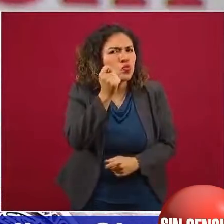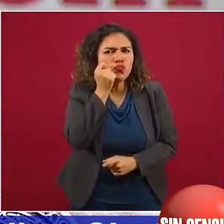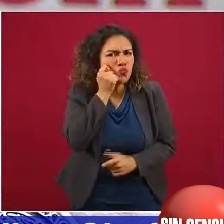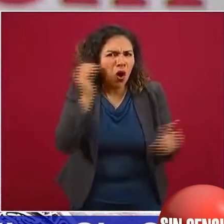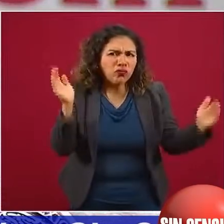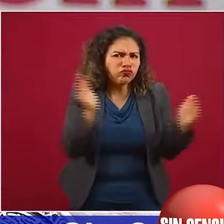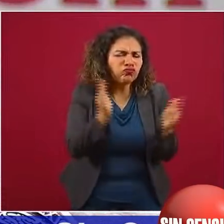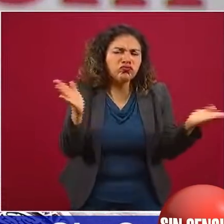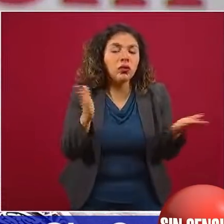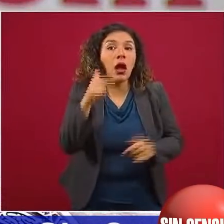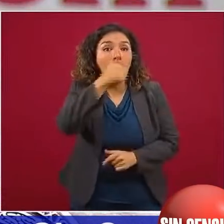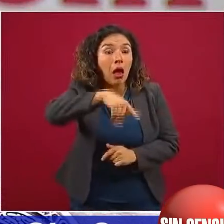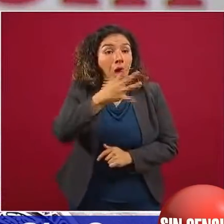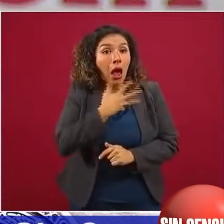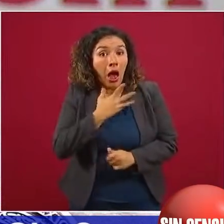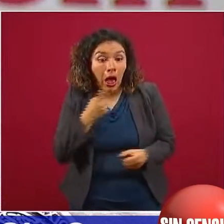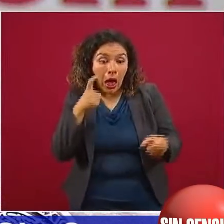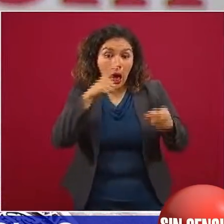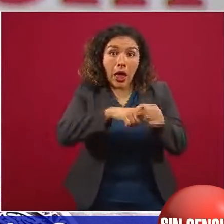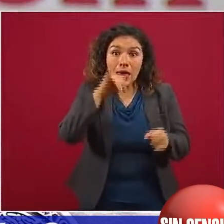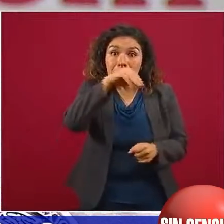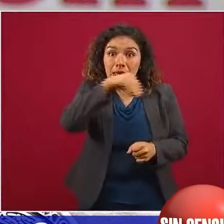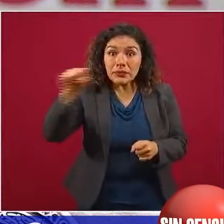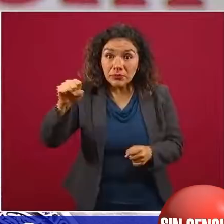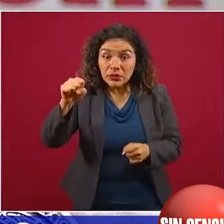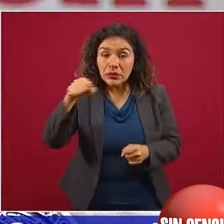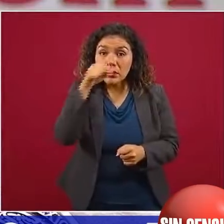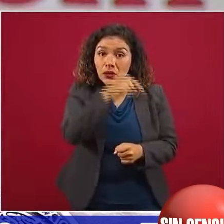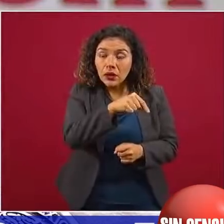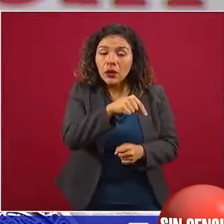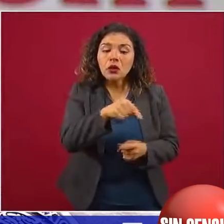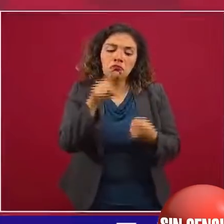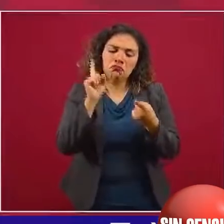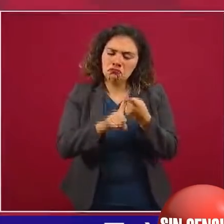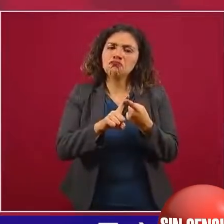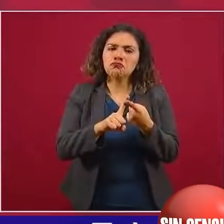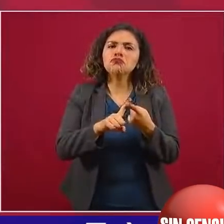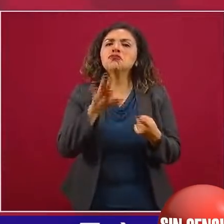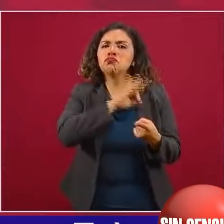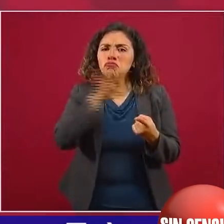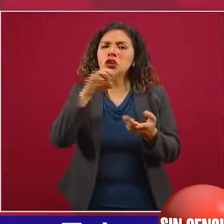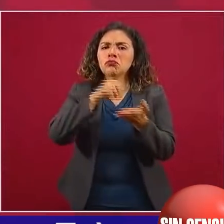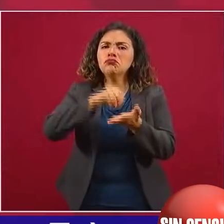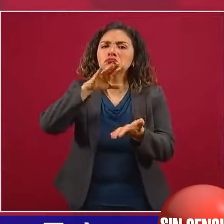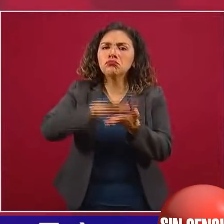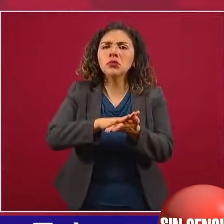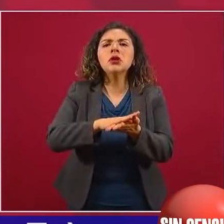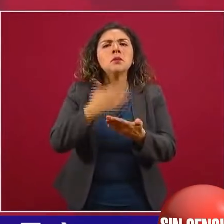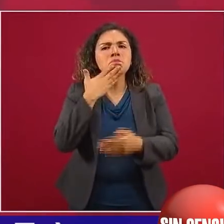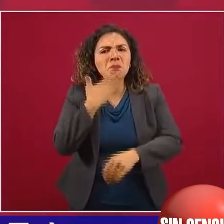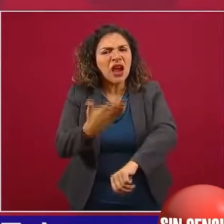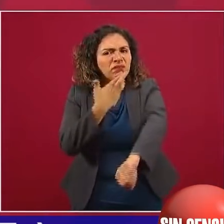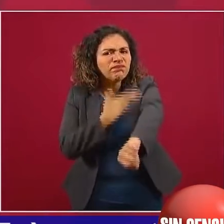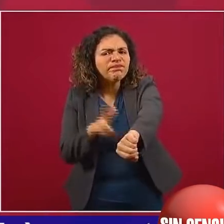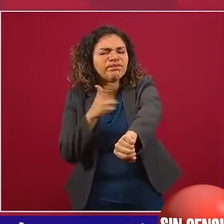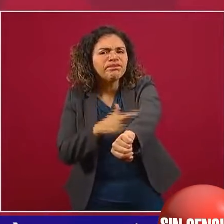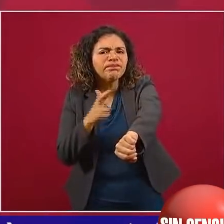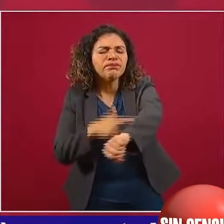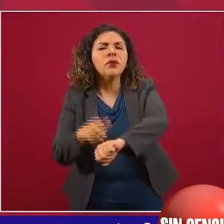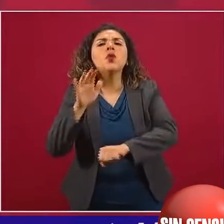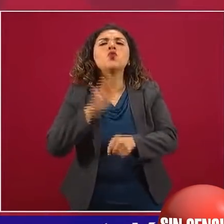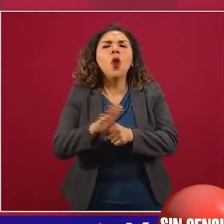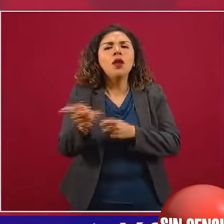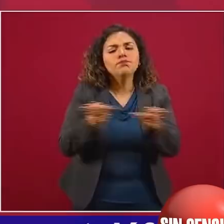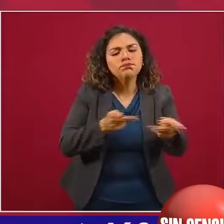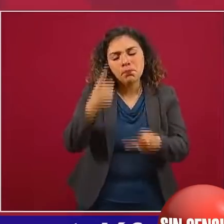pequeñas, que cotizan al Seguro Social, hayan implantado en tiempo y forma los